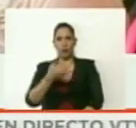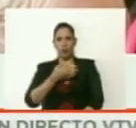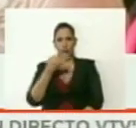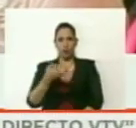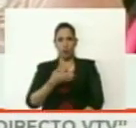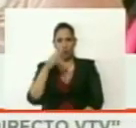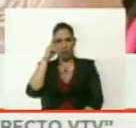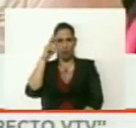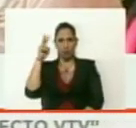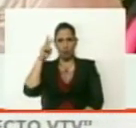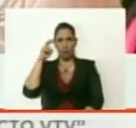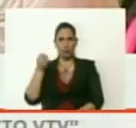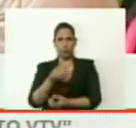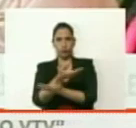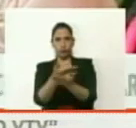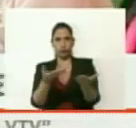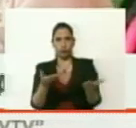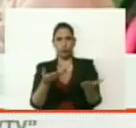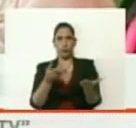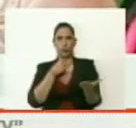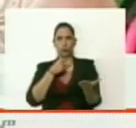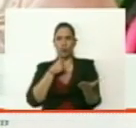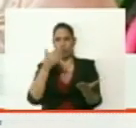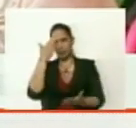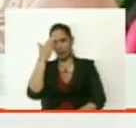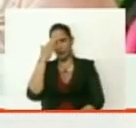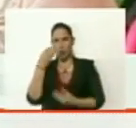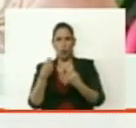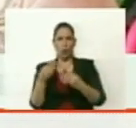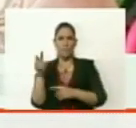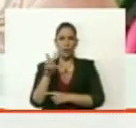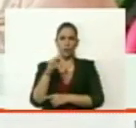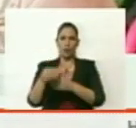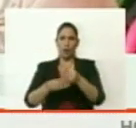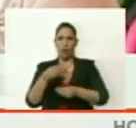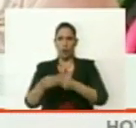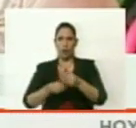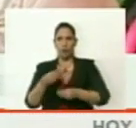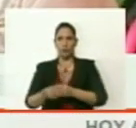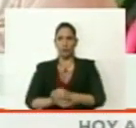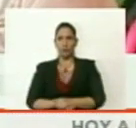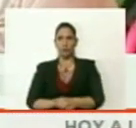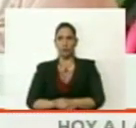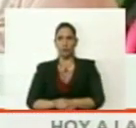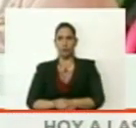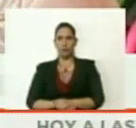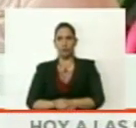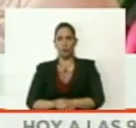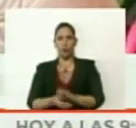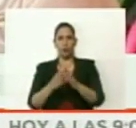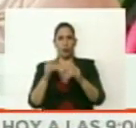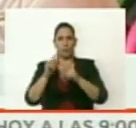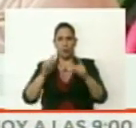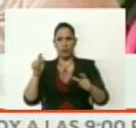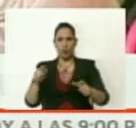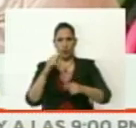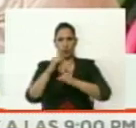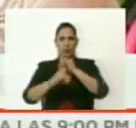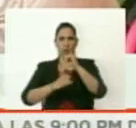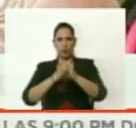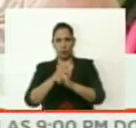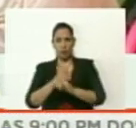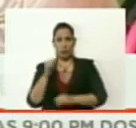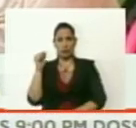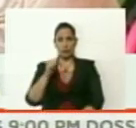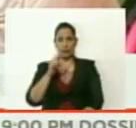ministro, y a todos. Me gustaría saber cómo Venezuela hará entonces con los acreedores internacionales y si también el